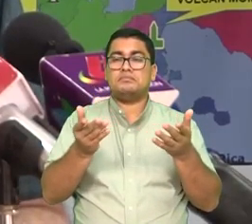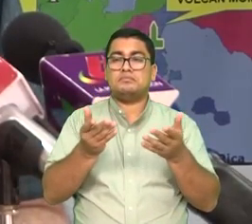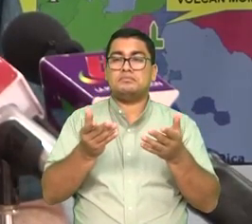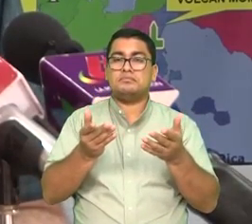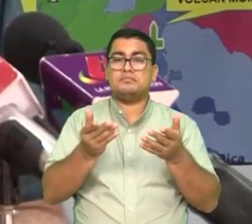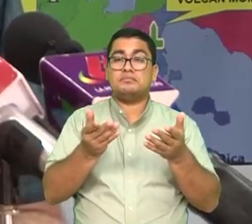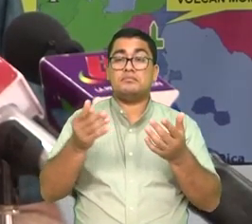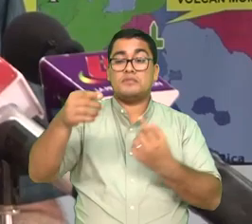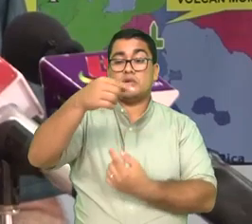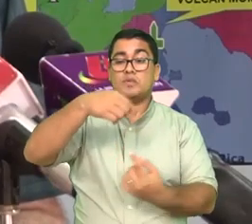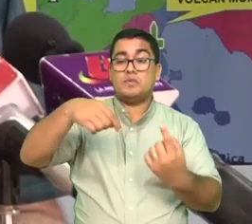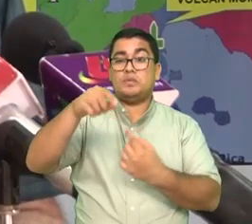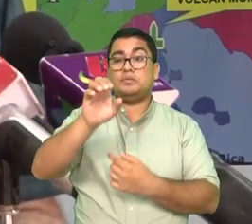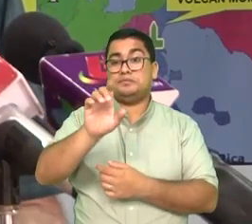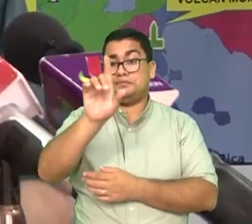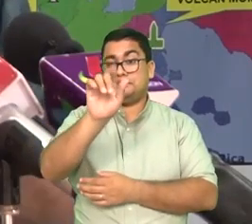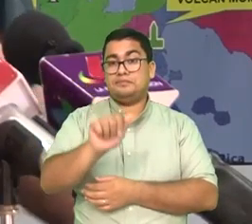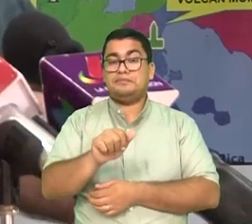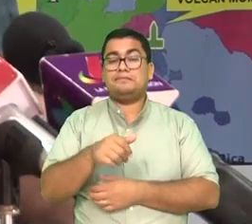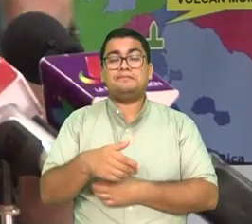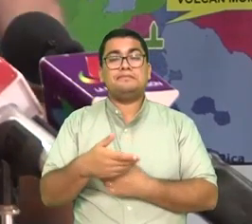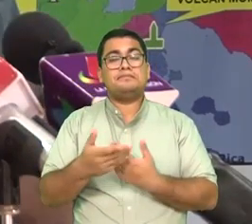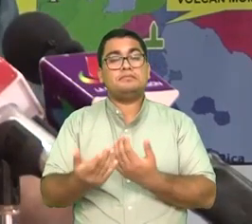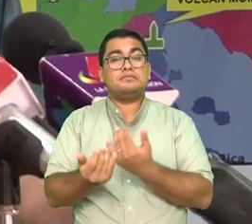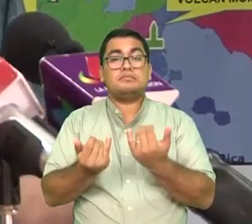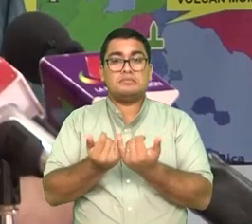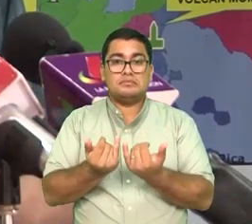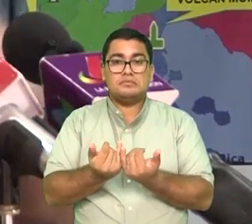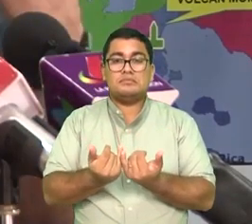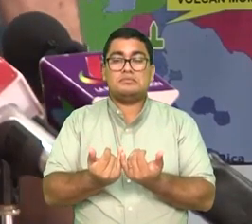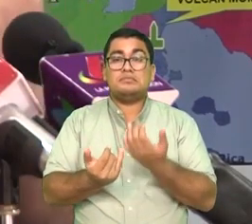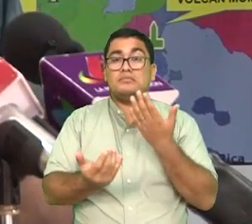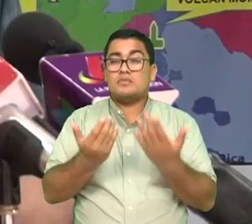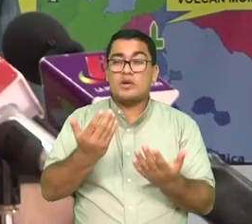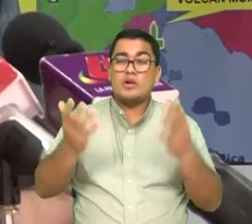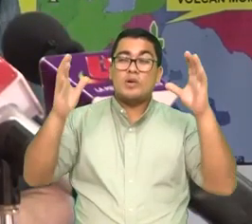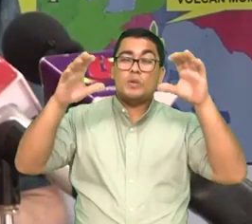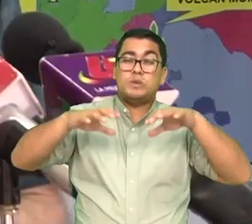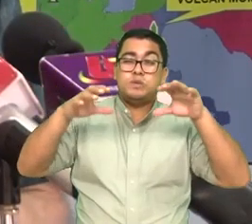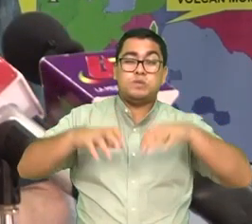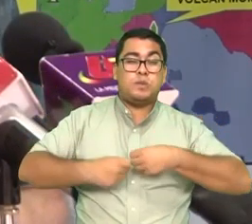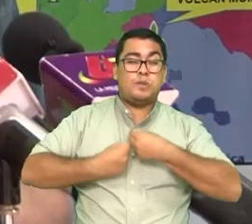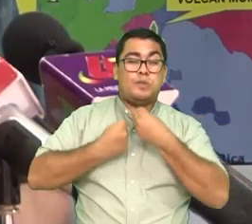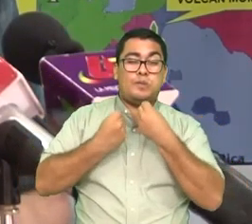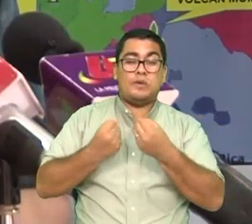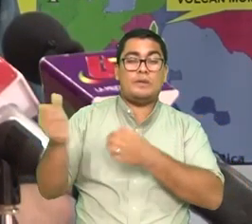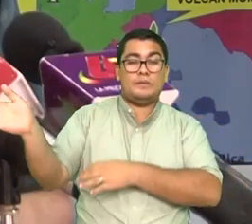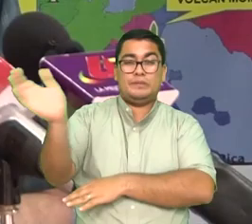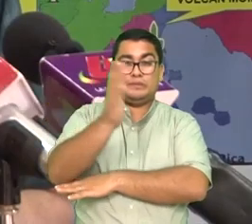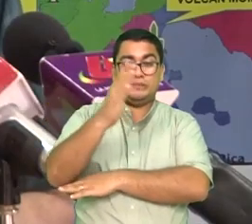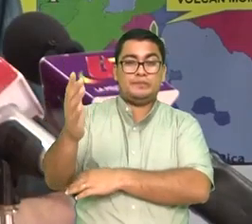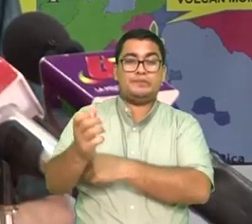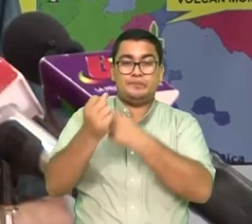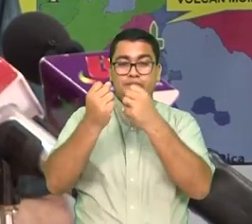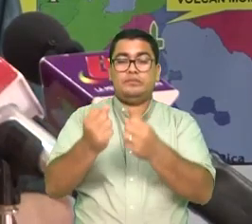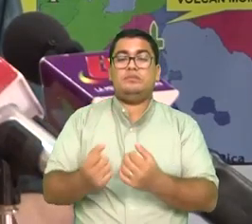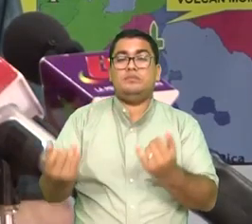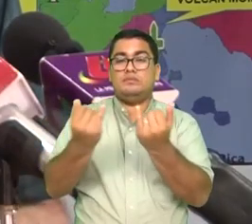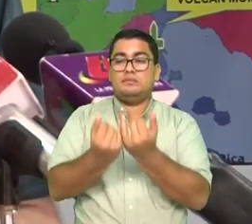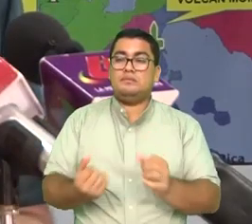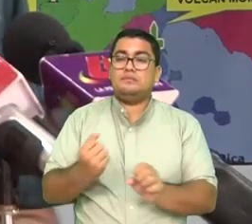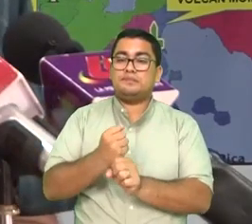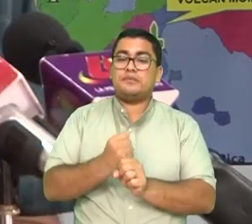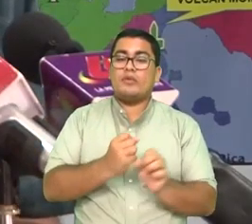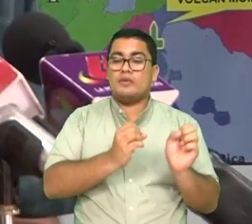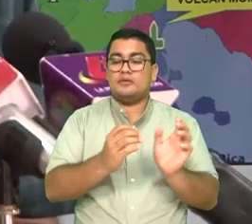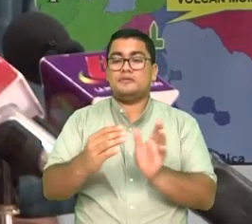al huracán ETA, y a pesar de la fuerte lluvia y viento, pero es producto de ese trabajo